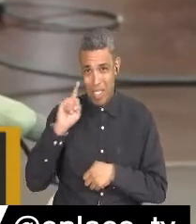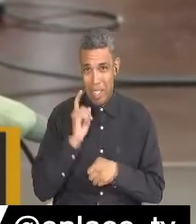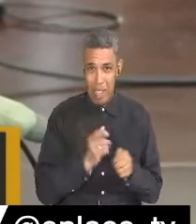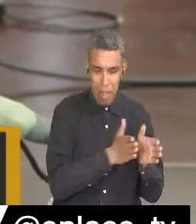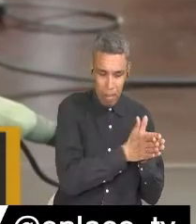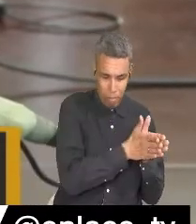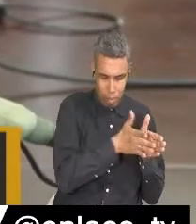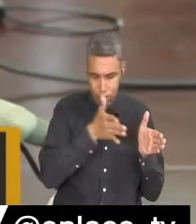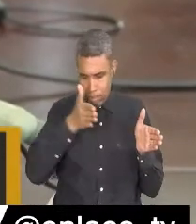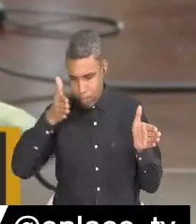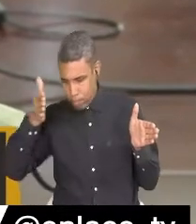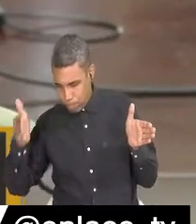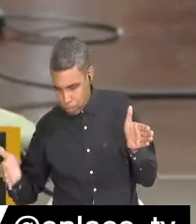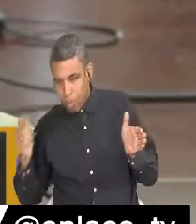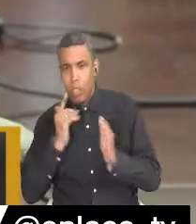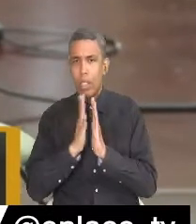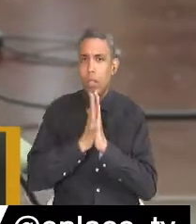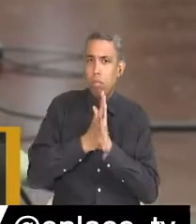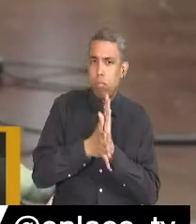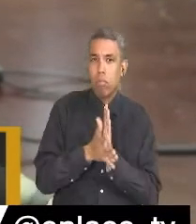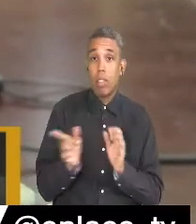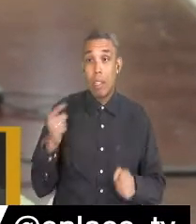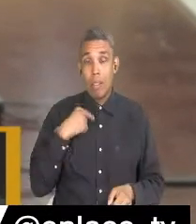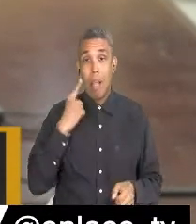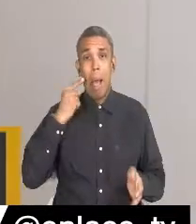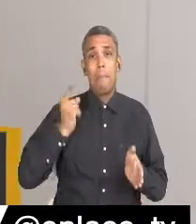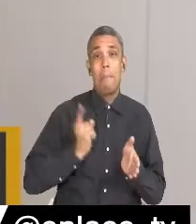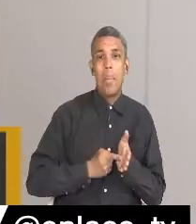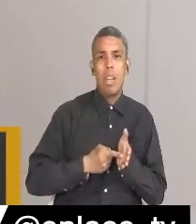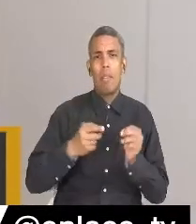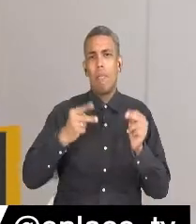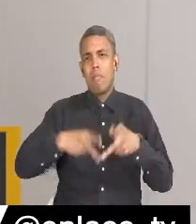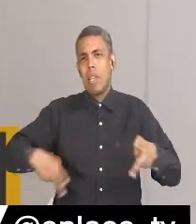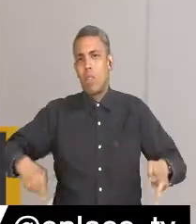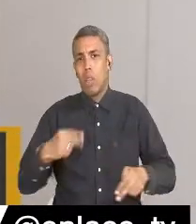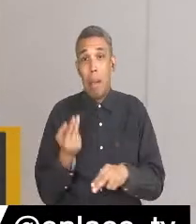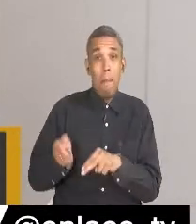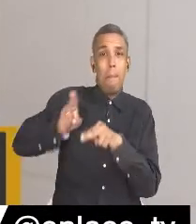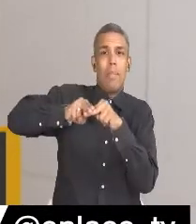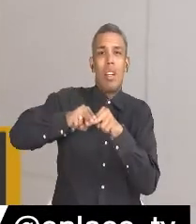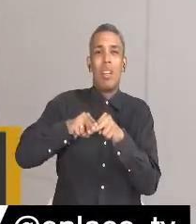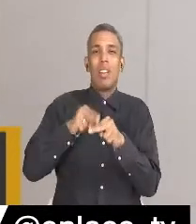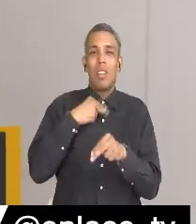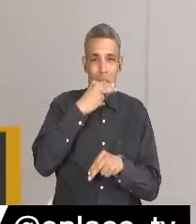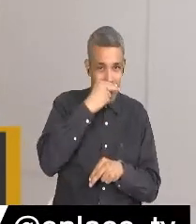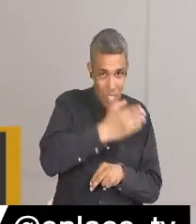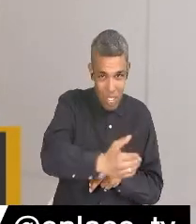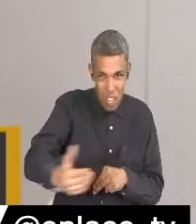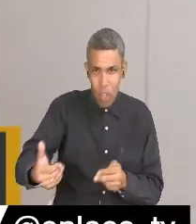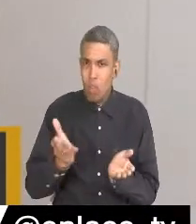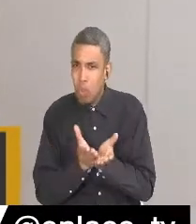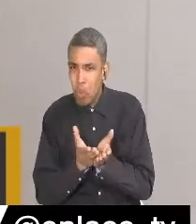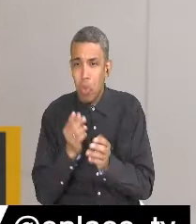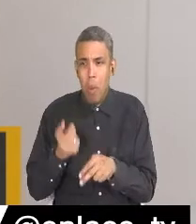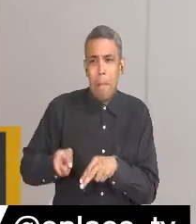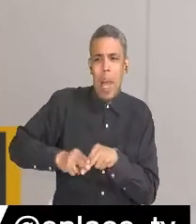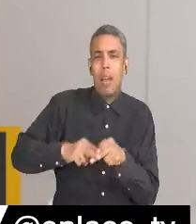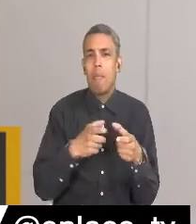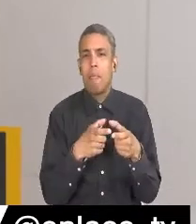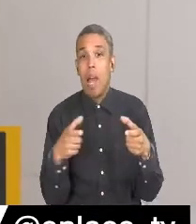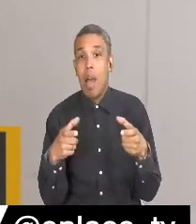aumentó en 1.491 estudiantes para este año. En el Consejo nos fue supremamente bien ayer, con los concejales fueron muy receptivos a